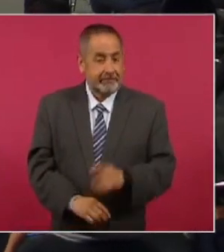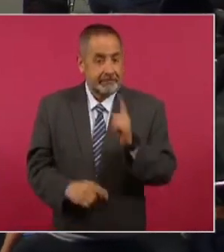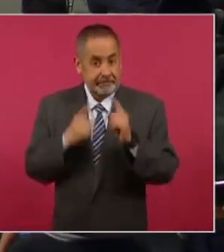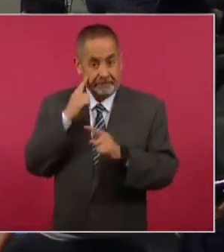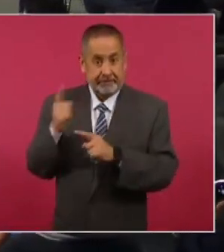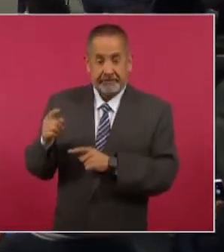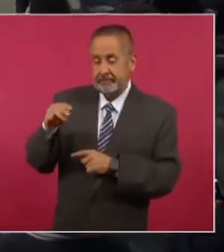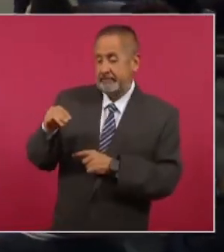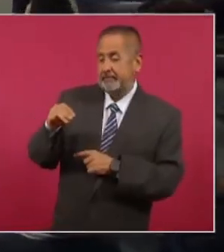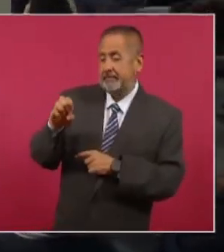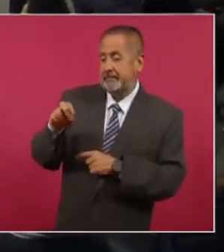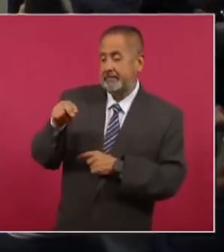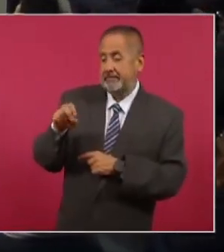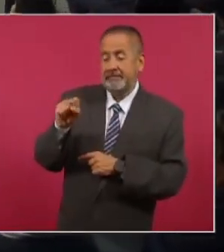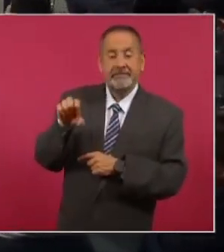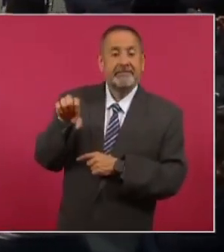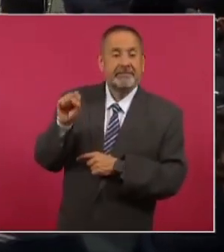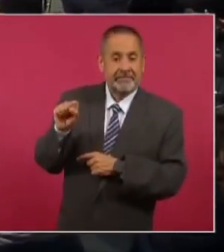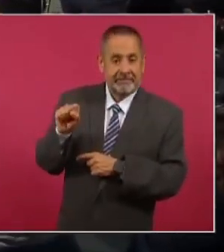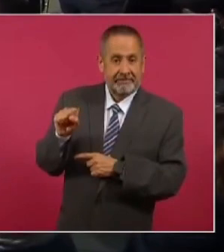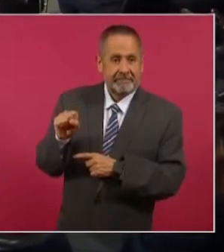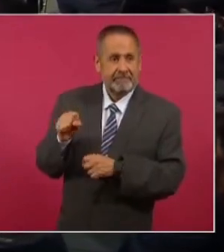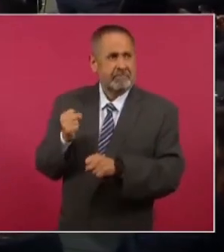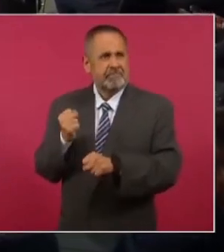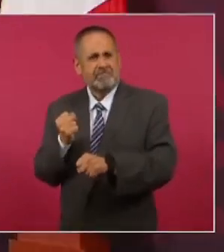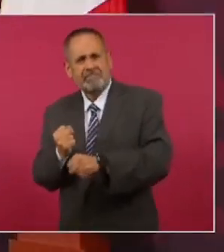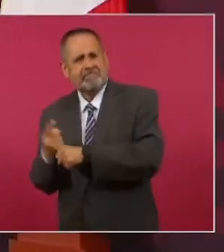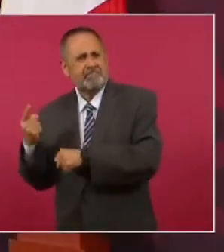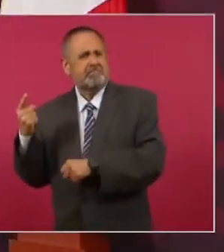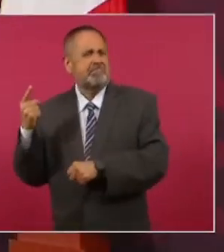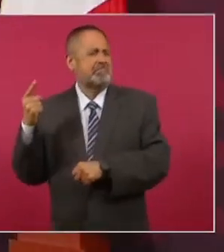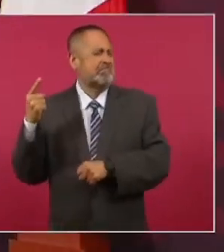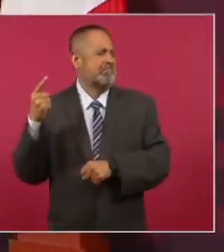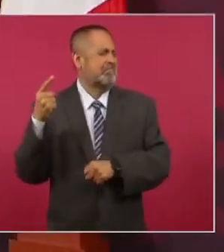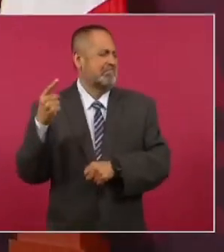Meneses ¡Hiderrico! Meneses y